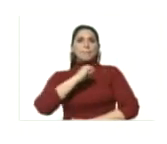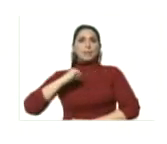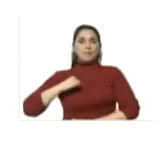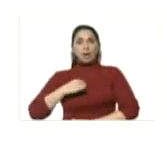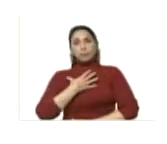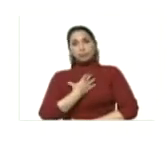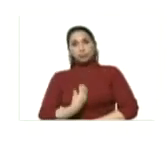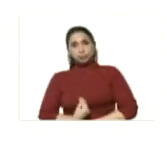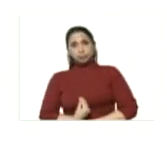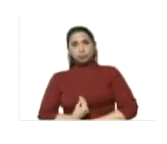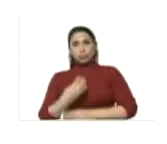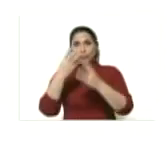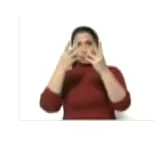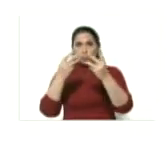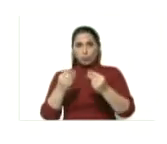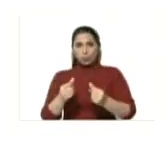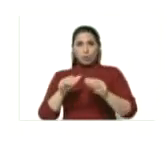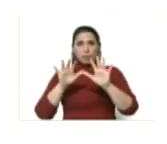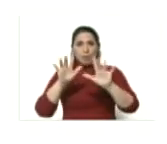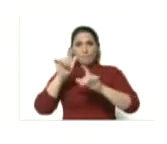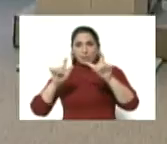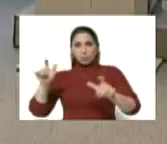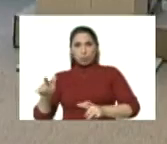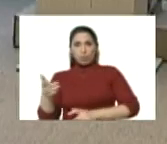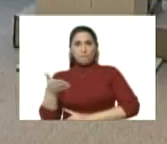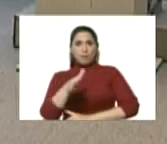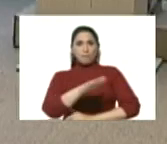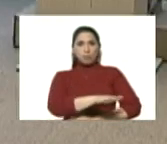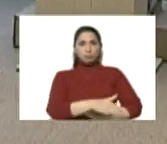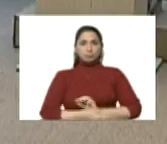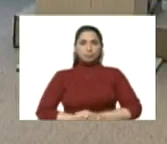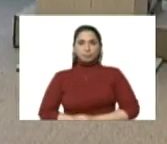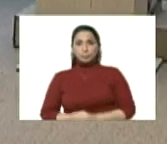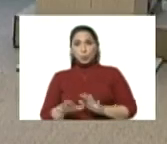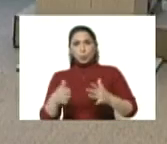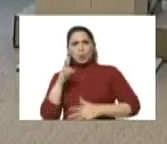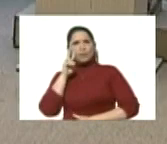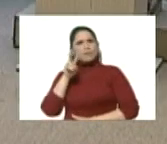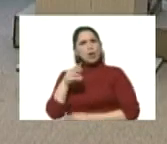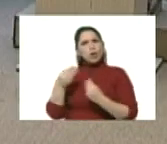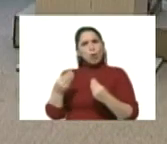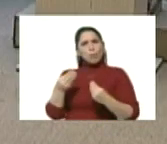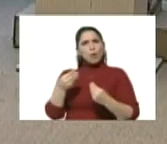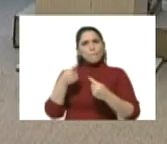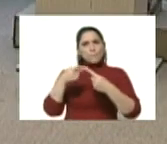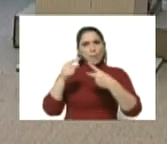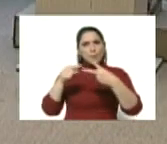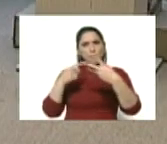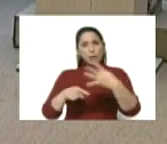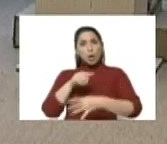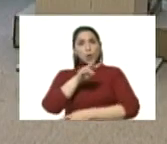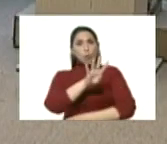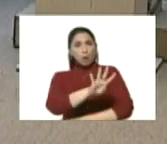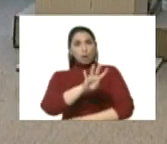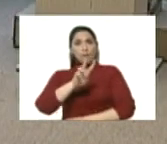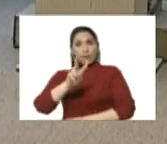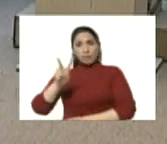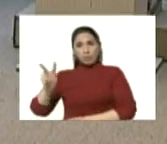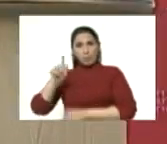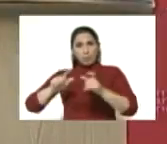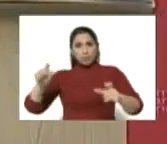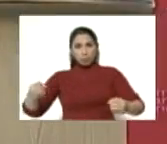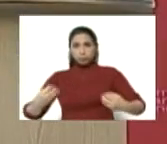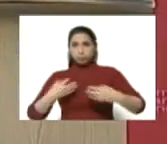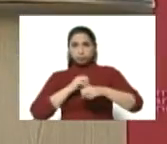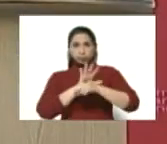la lamentable cifra de 10 fallecidos. Cuando vemos la distribución de estos 422 casos a